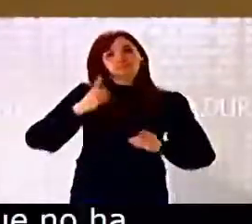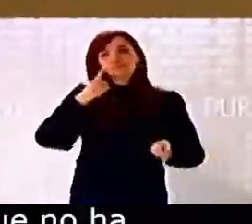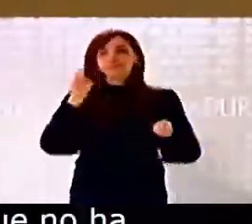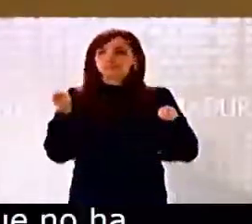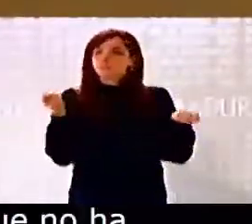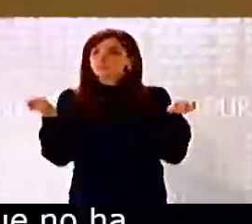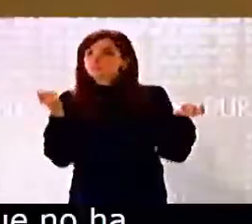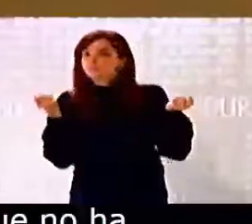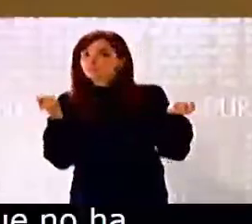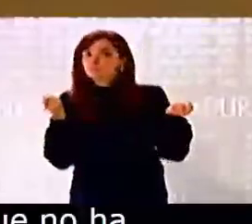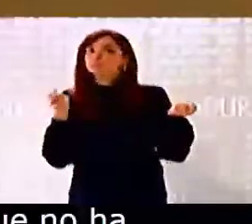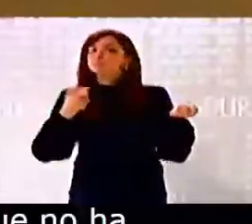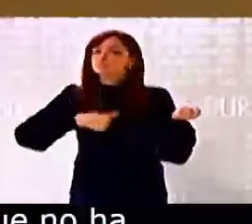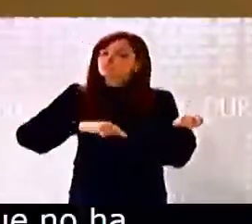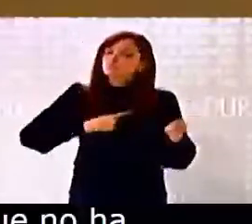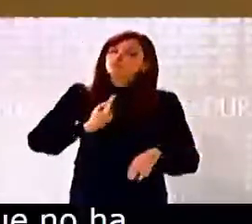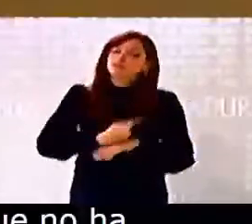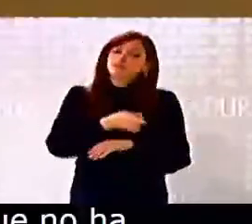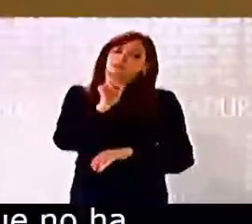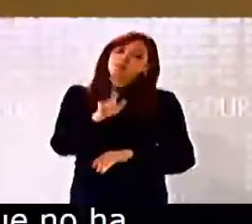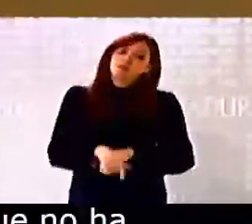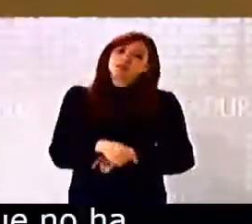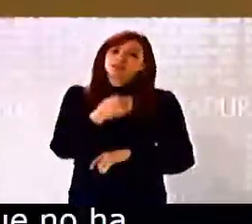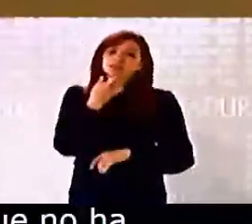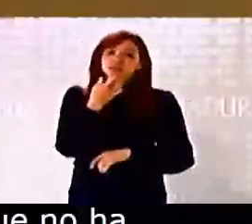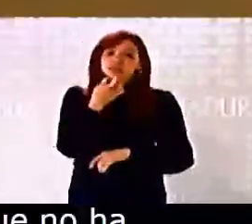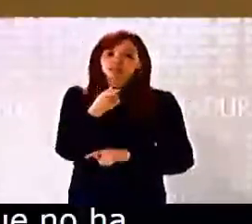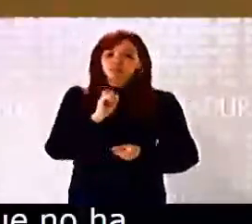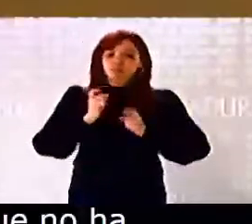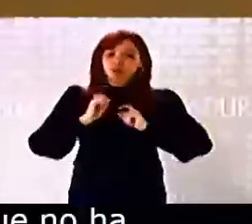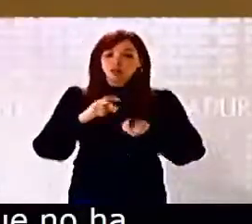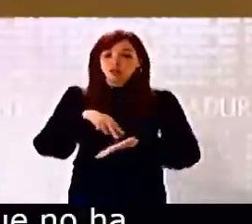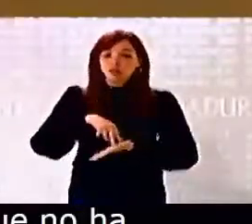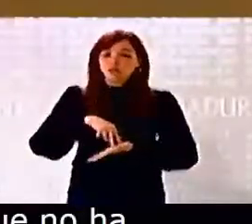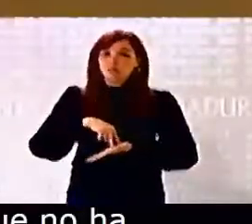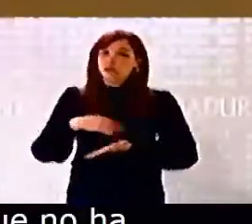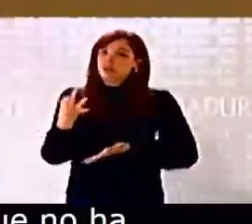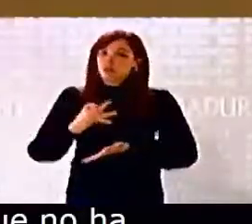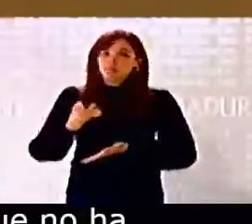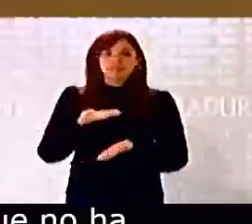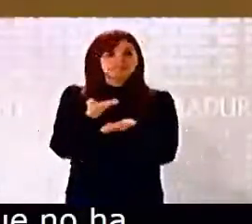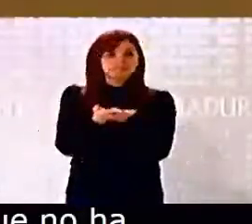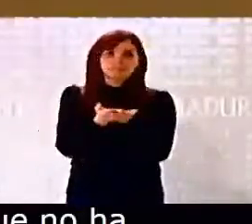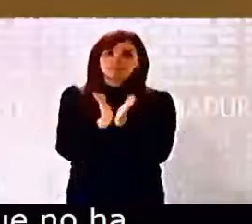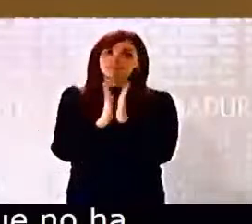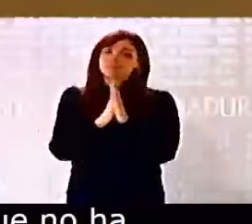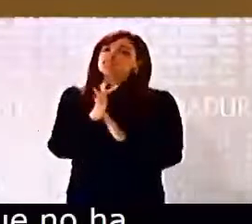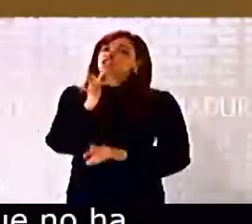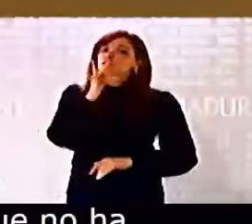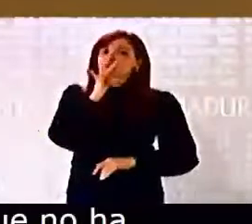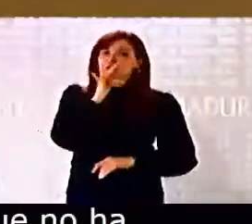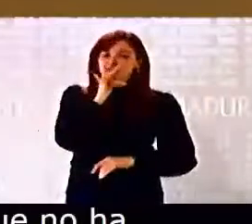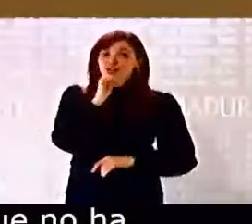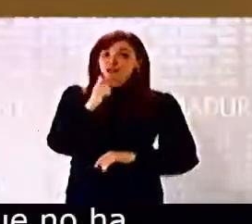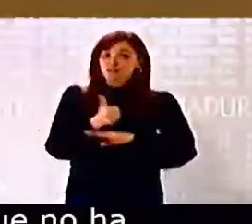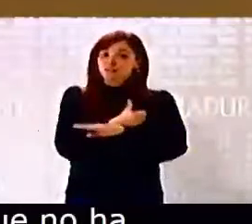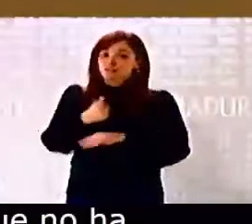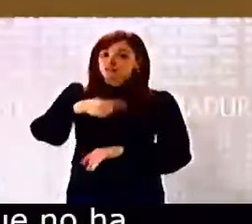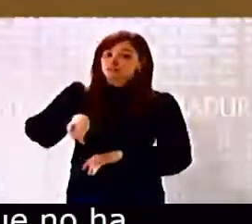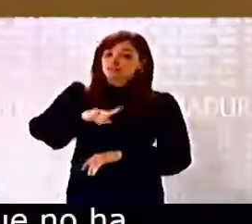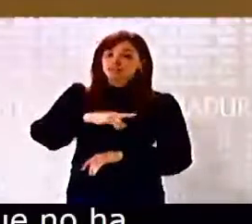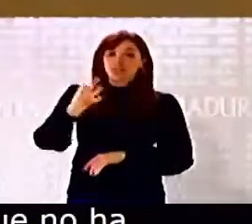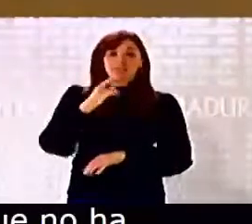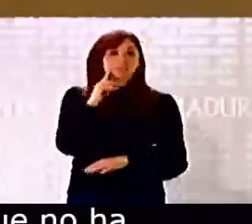vigilantes y que nos obliga, cada vez que tenemos un micrófono abierto, a seguir pidiendo al conjunto de la ciudadanía extremeña la